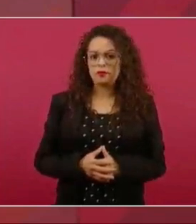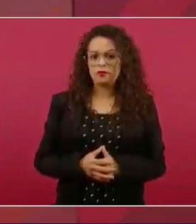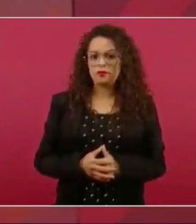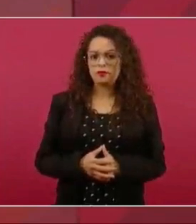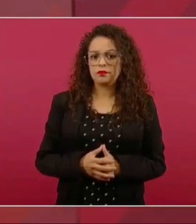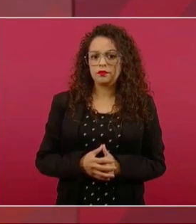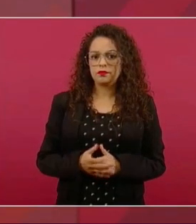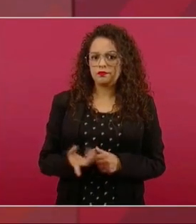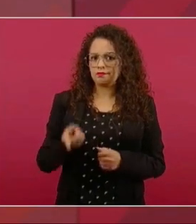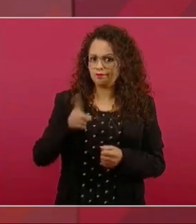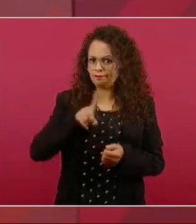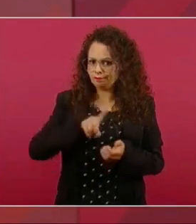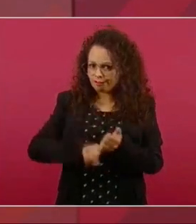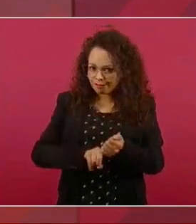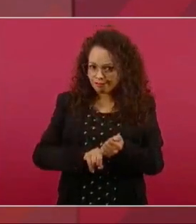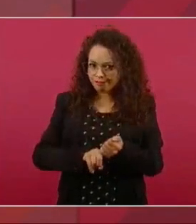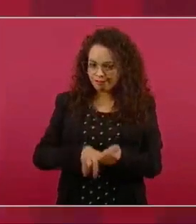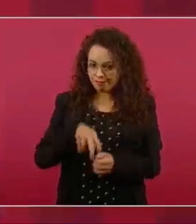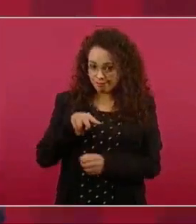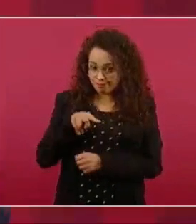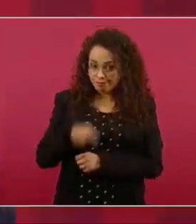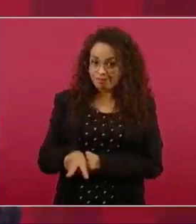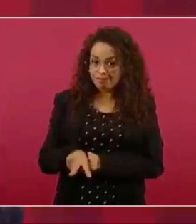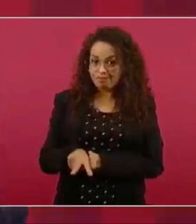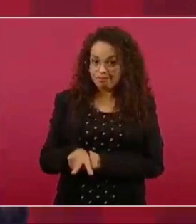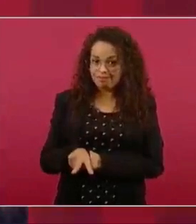cuando son defensores